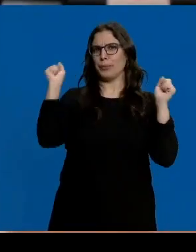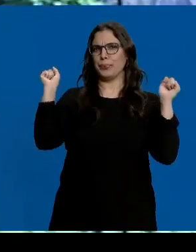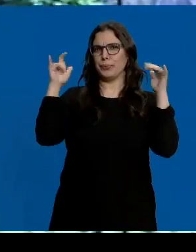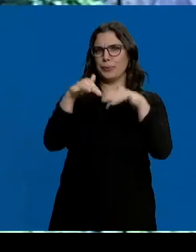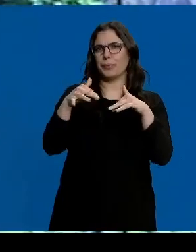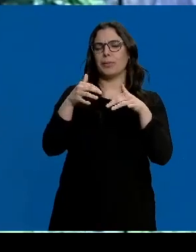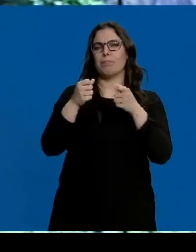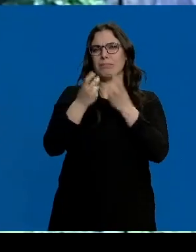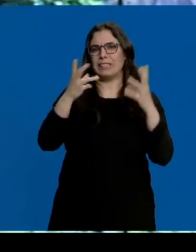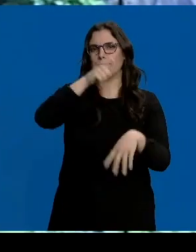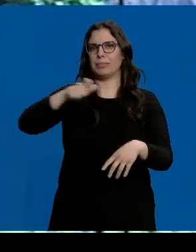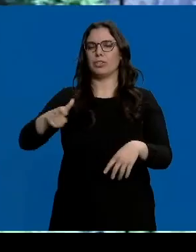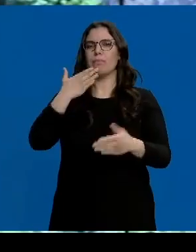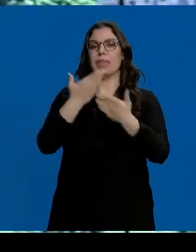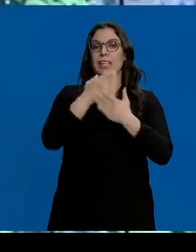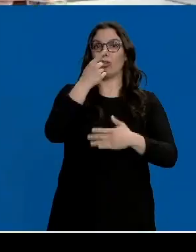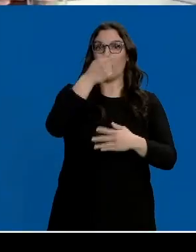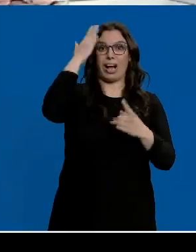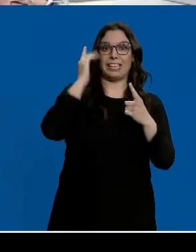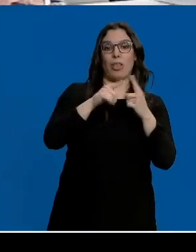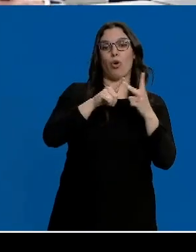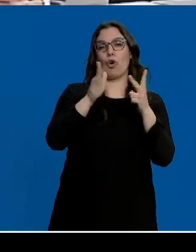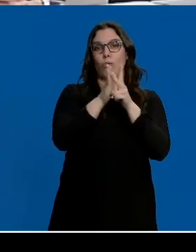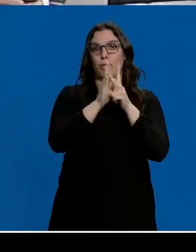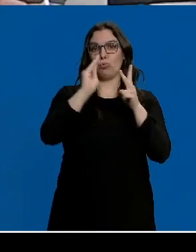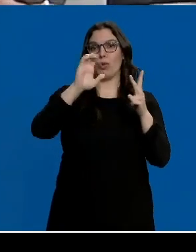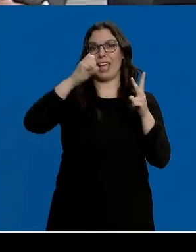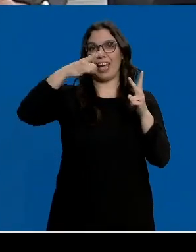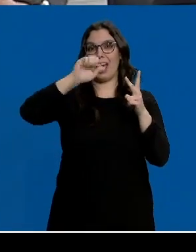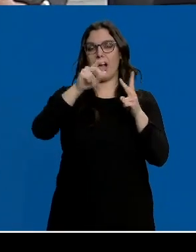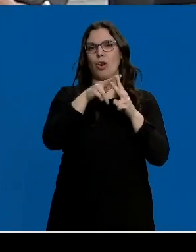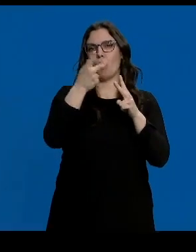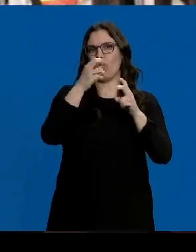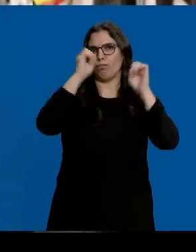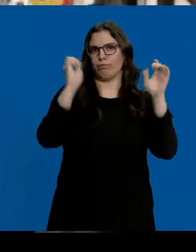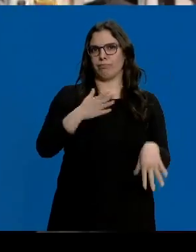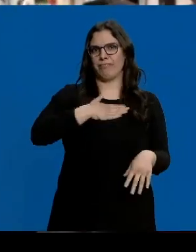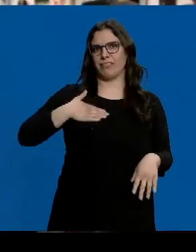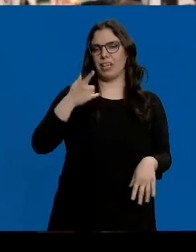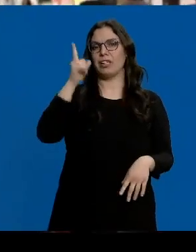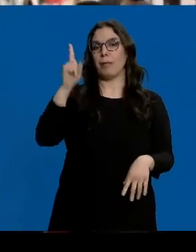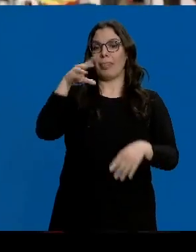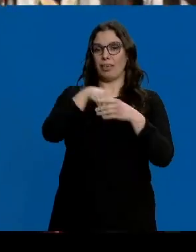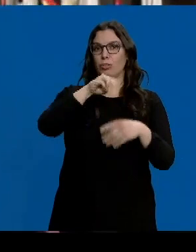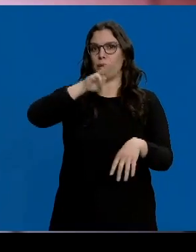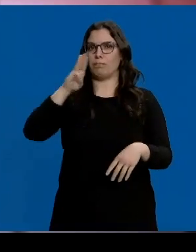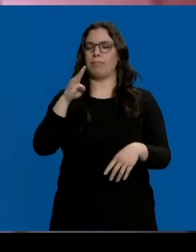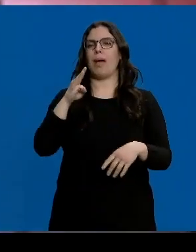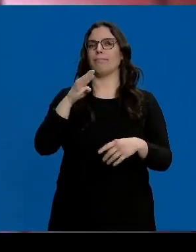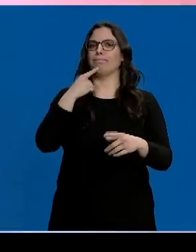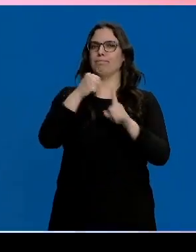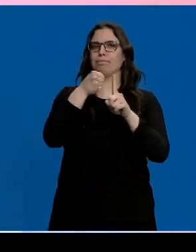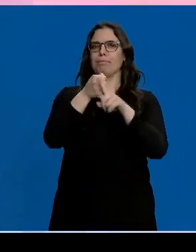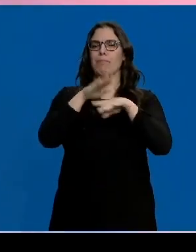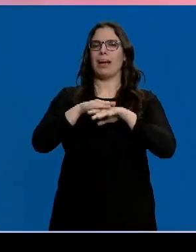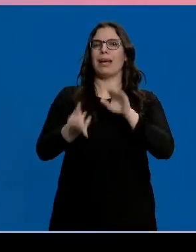nacional pidiendo su dimisión y la de Teodoro García Egea. Además, aumentan en el PP los partidarios de convocar un congreso